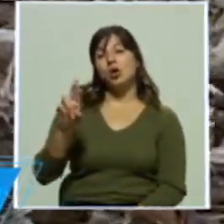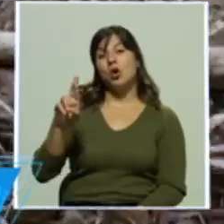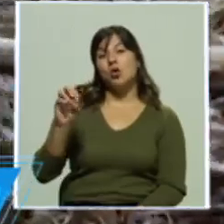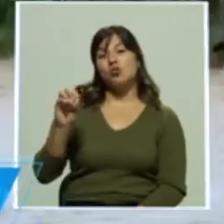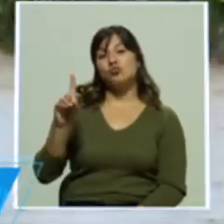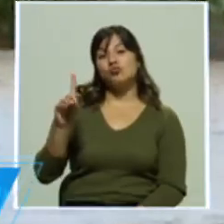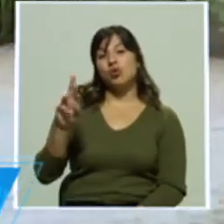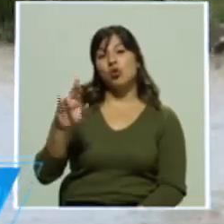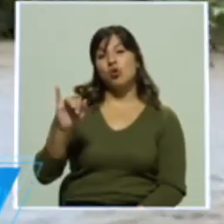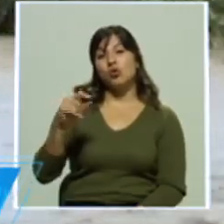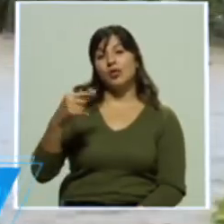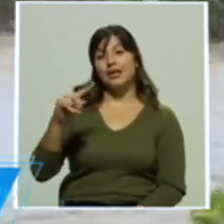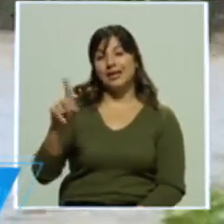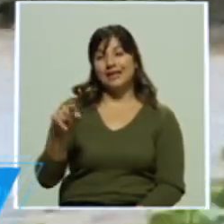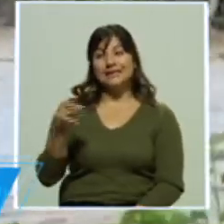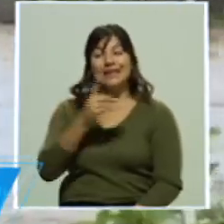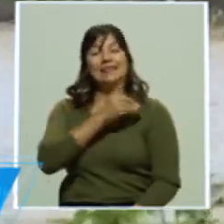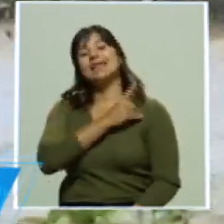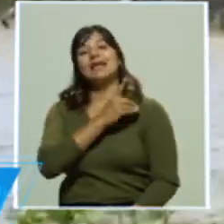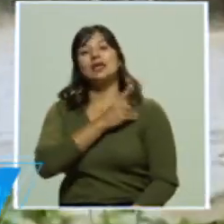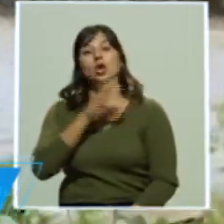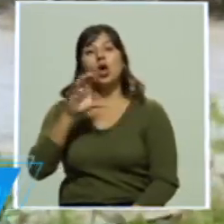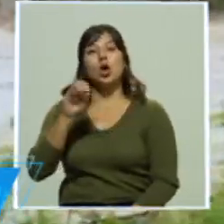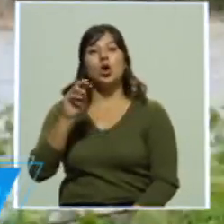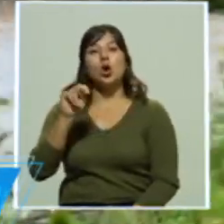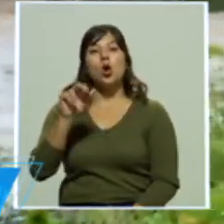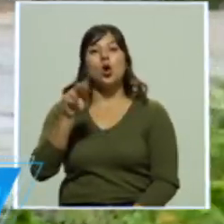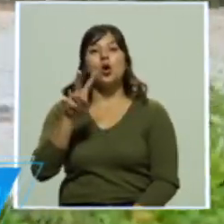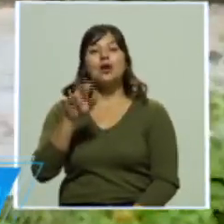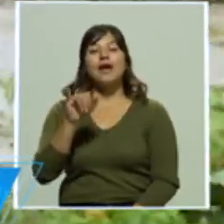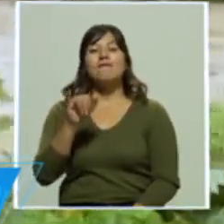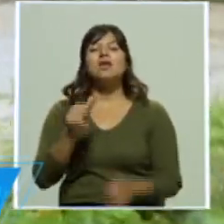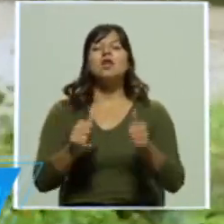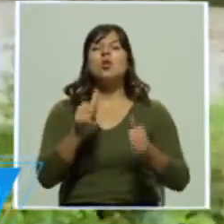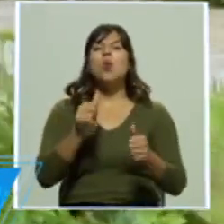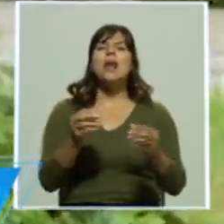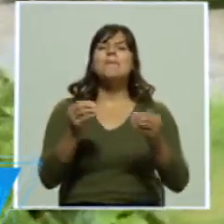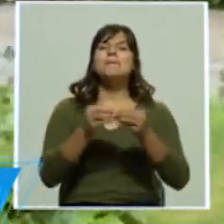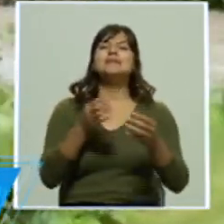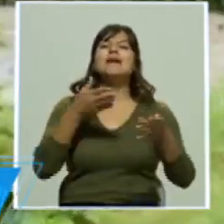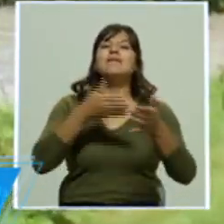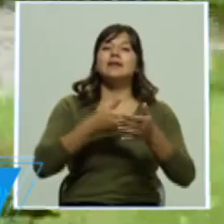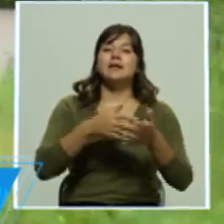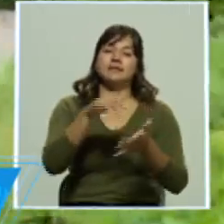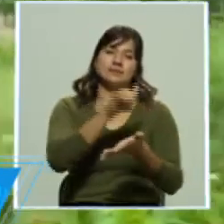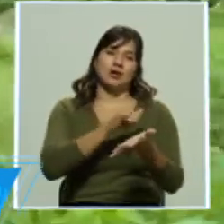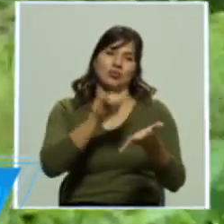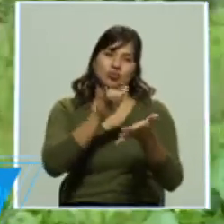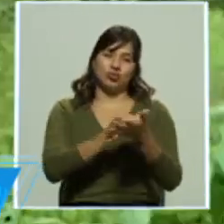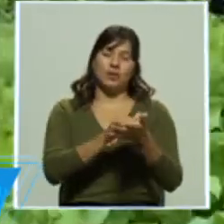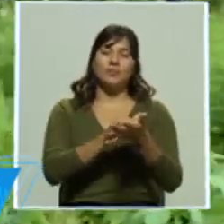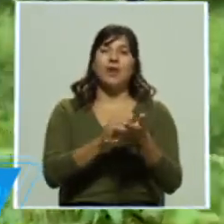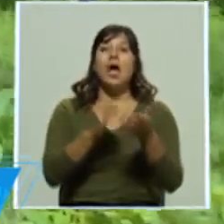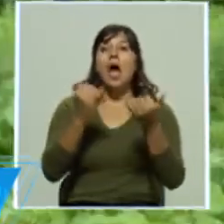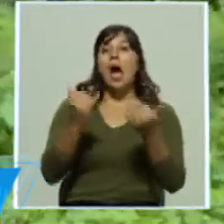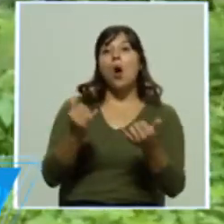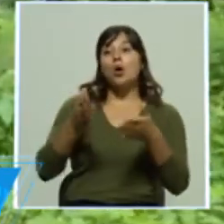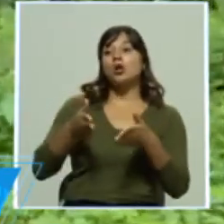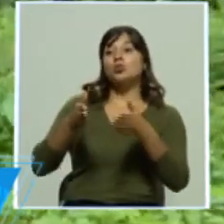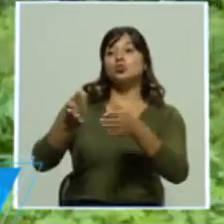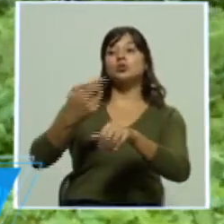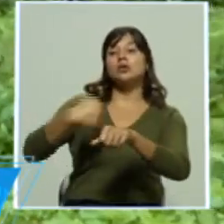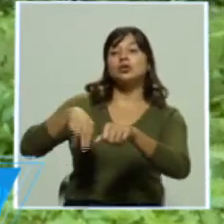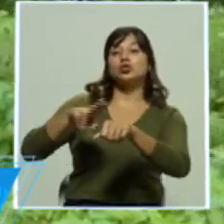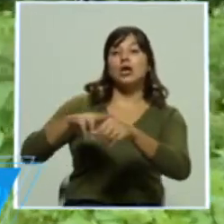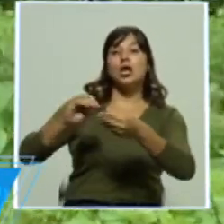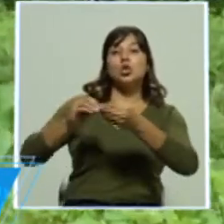CONAVI, la provincia que presentó mayor nivel de afectación en algunas rutas es San José. Por el momento hay paso regulado en la Ruta Nacional número